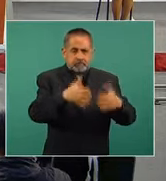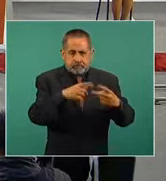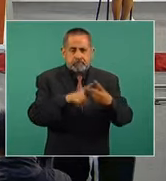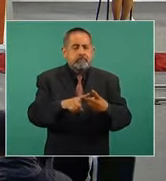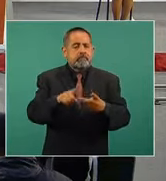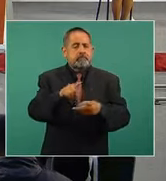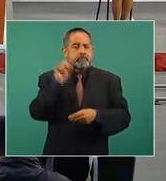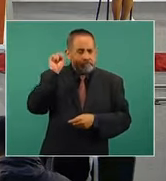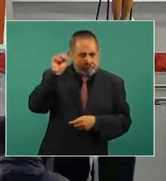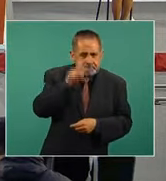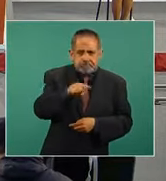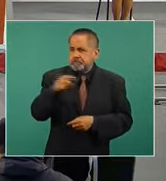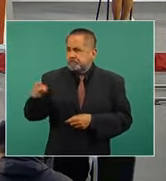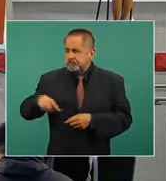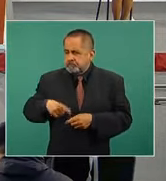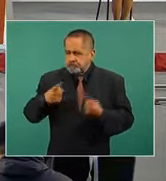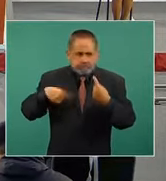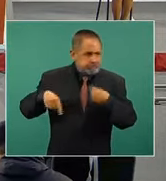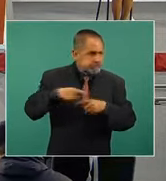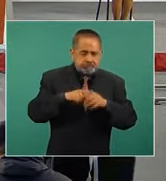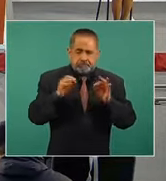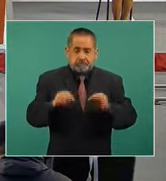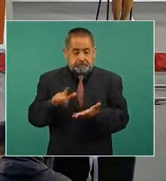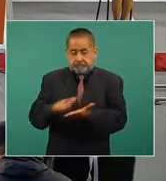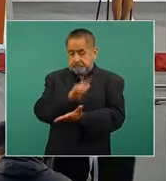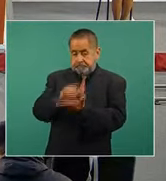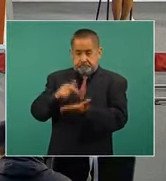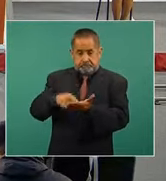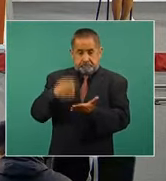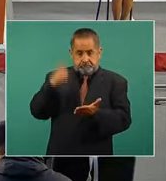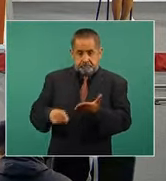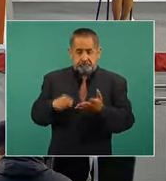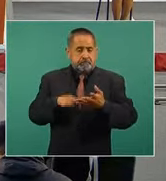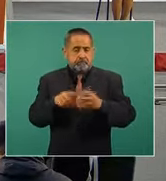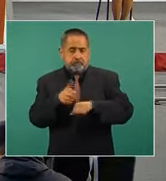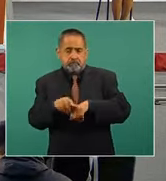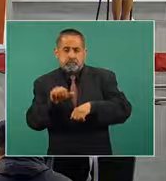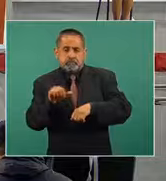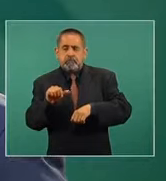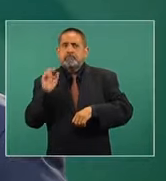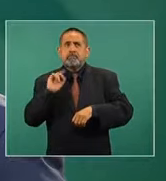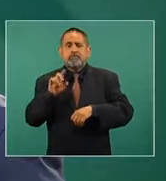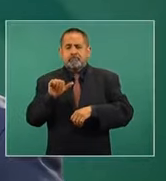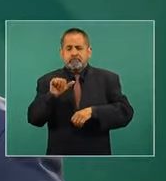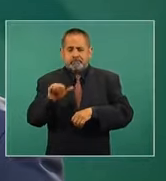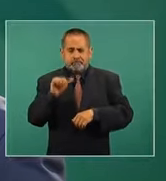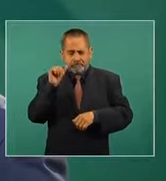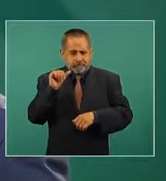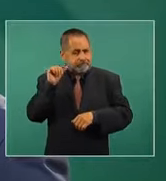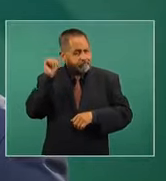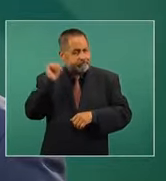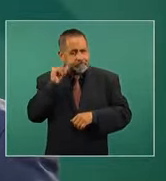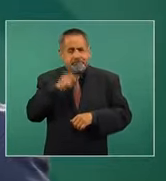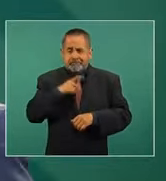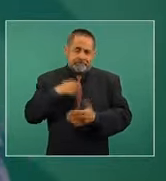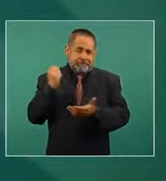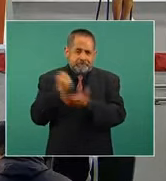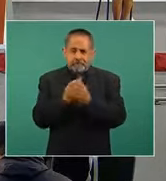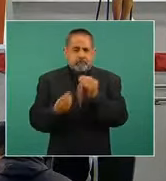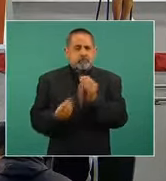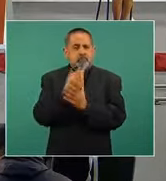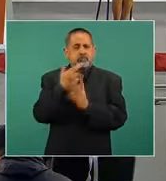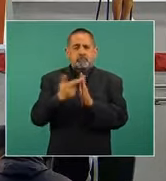propio gobierno, y por mandato de ley y en el transitorio, el 16 de abril, el Consejo de Administración tendrá que aprobar las nuevas reglas